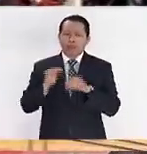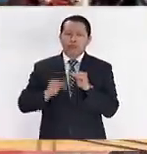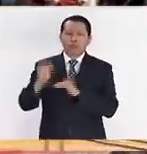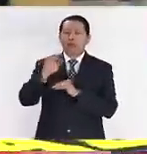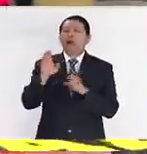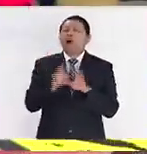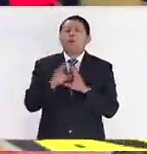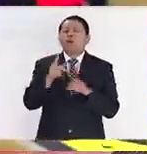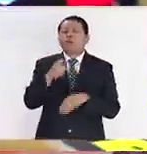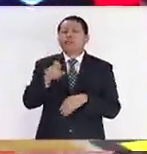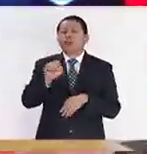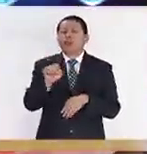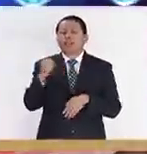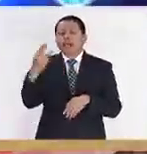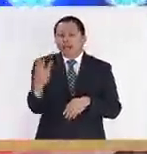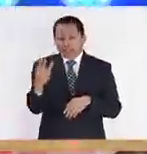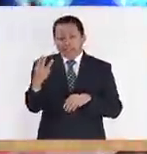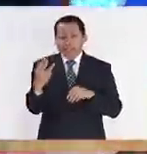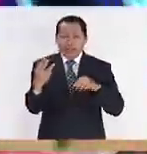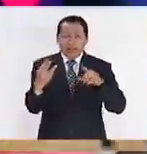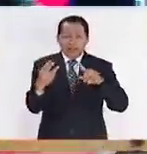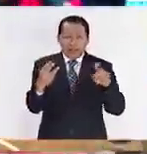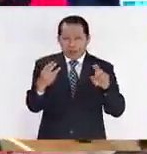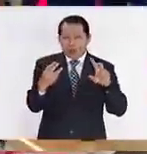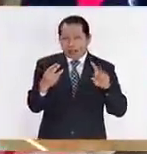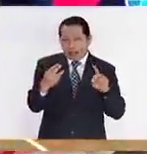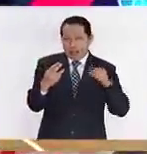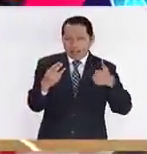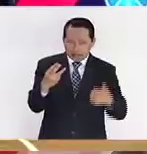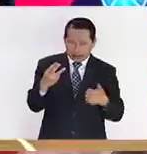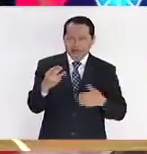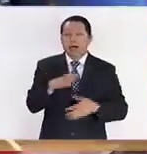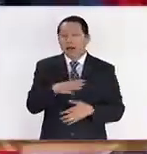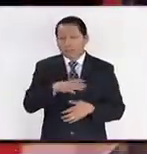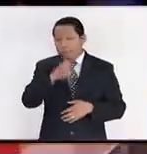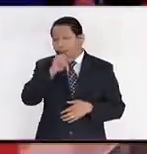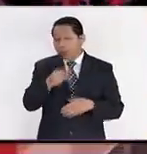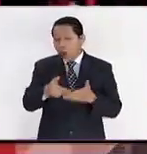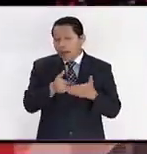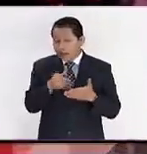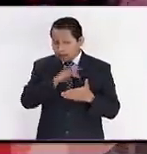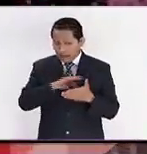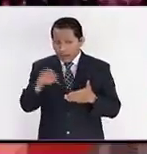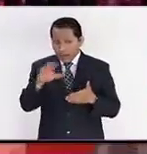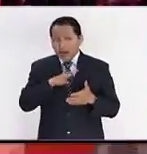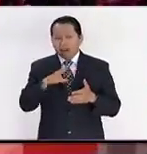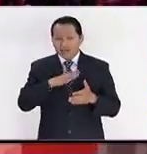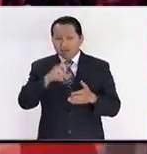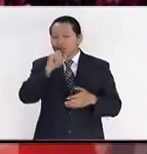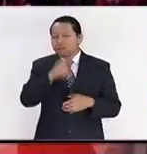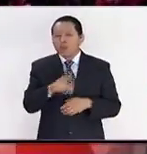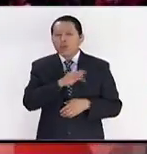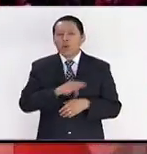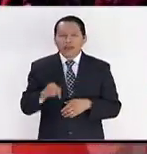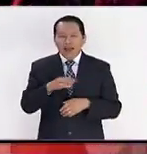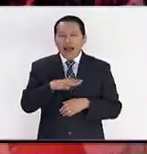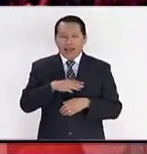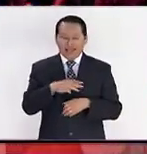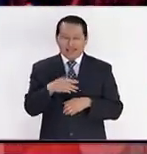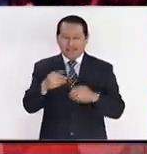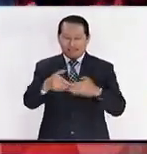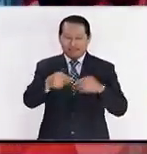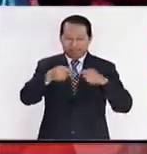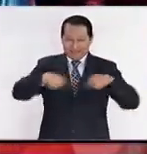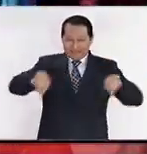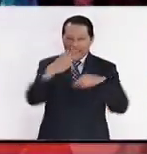un marcador de 163 a 136. Antes de este encuentro, tuvimos el concurso de los disparos de tres, el cual fue para